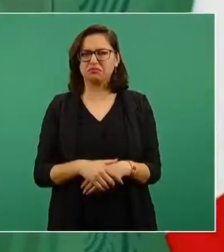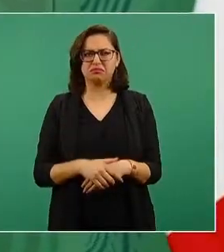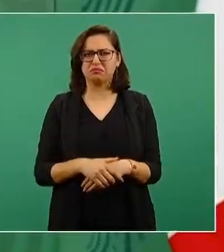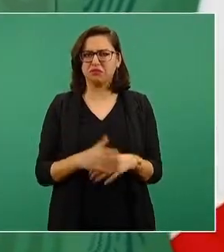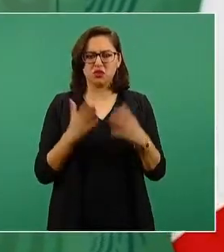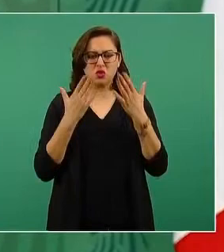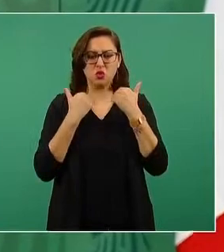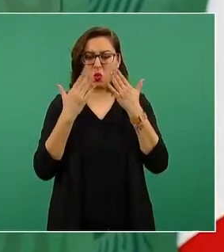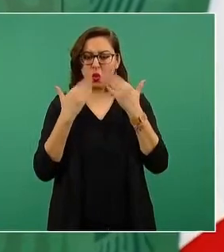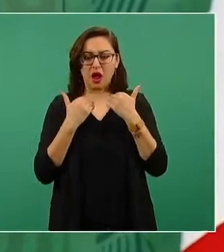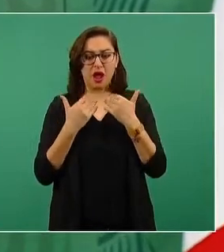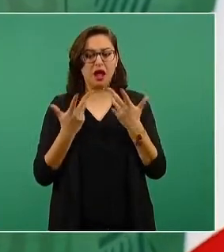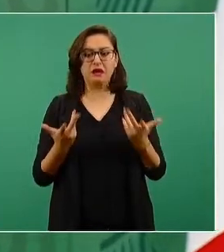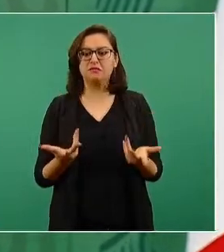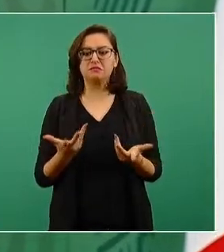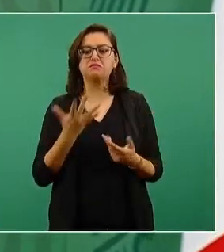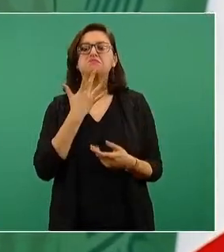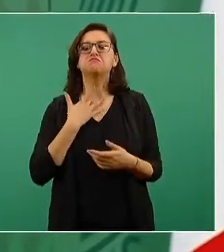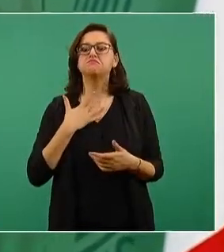No hay gasolinazos.